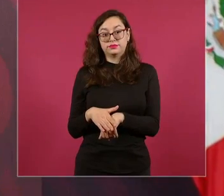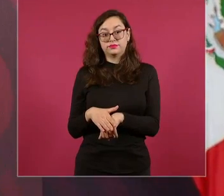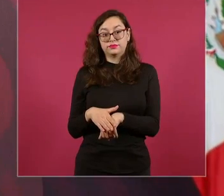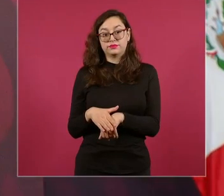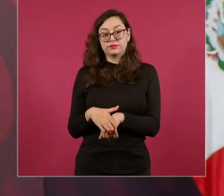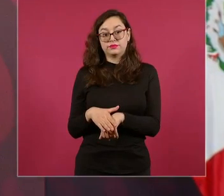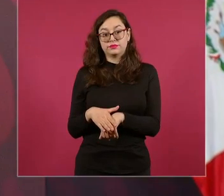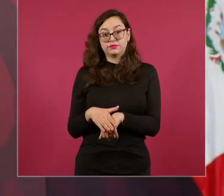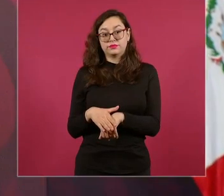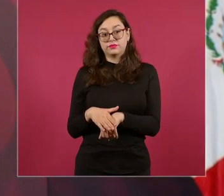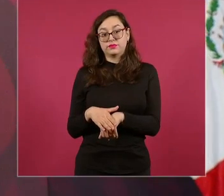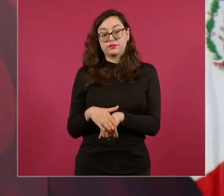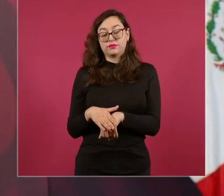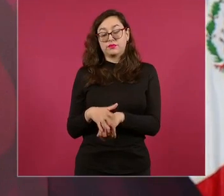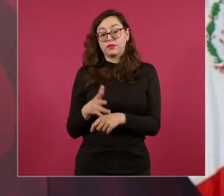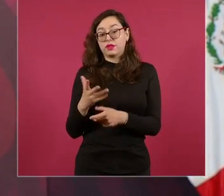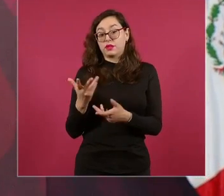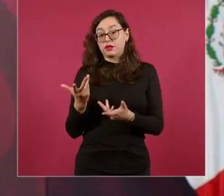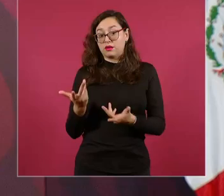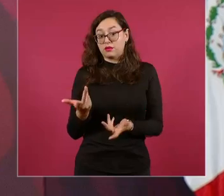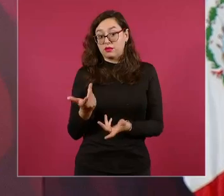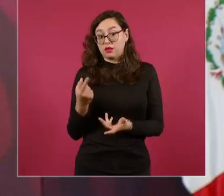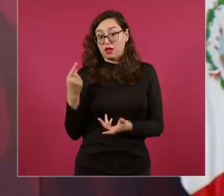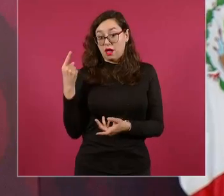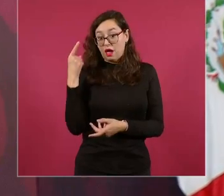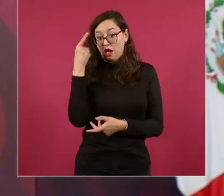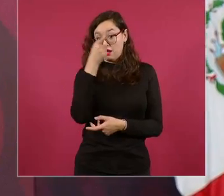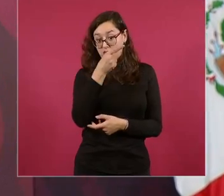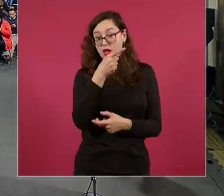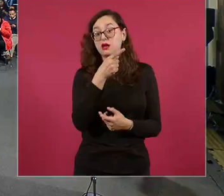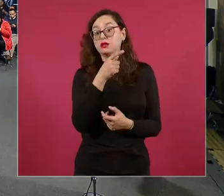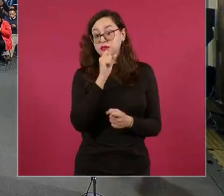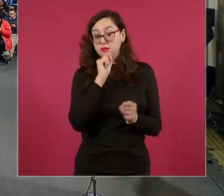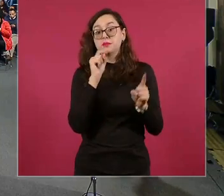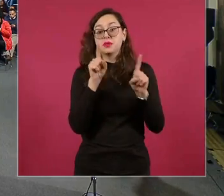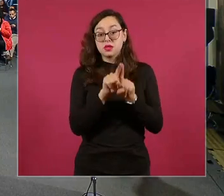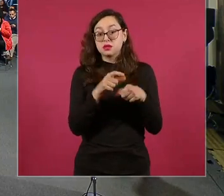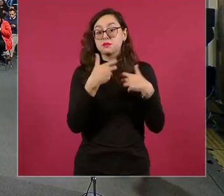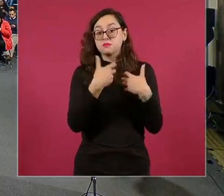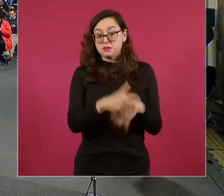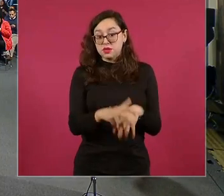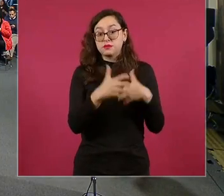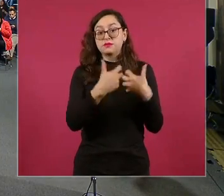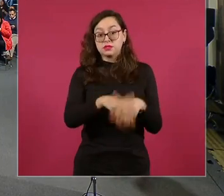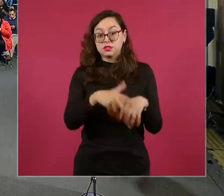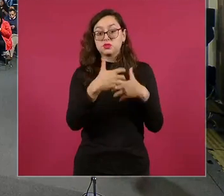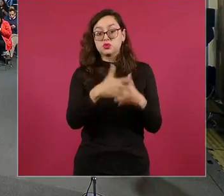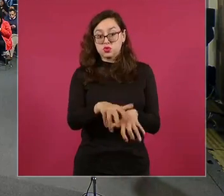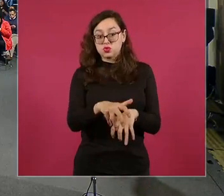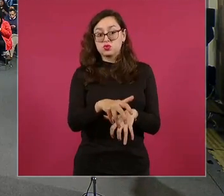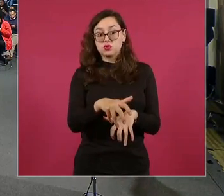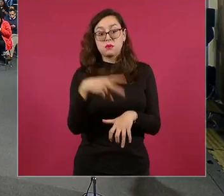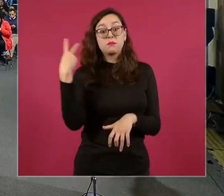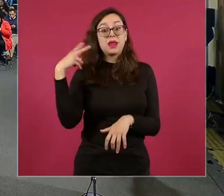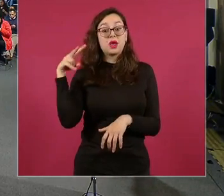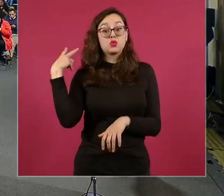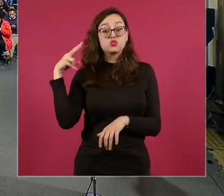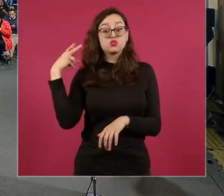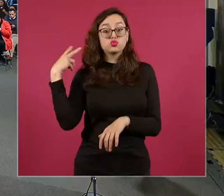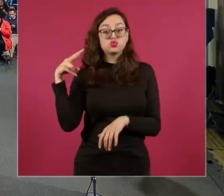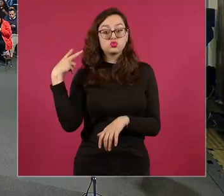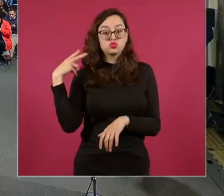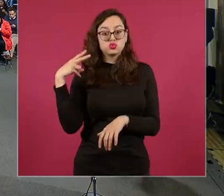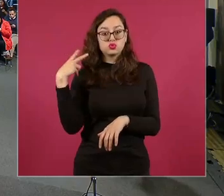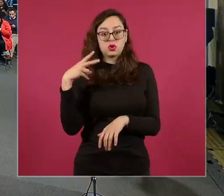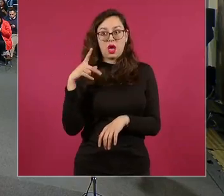acerca de un preso campesino en Veracruz aquí